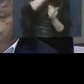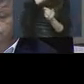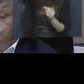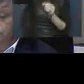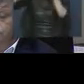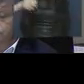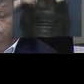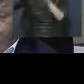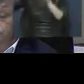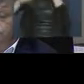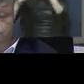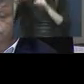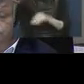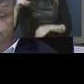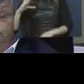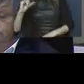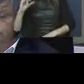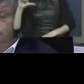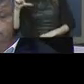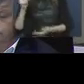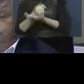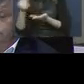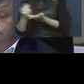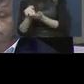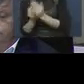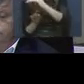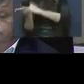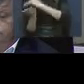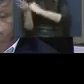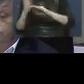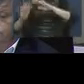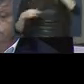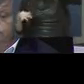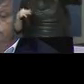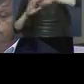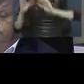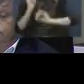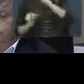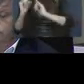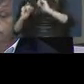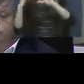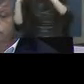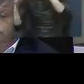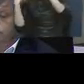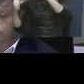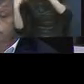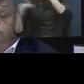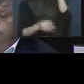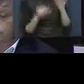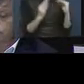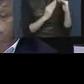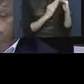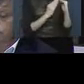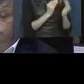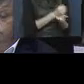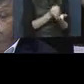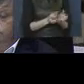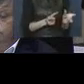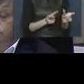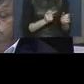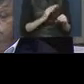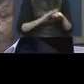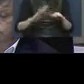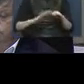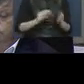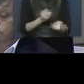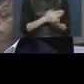juzgados civiles, que es la tramitación digital, en los tribunales tributarios aduaneros exista tramitación de papel.